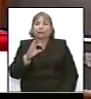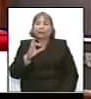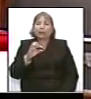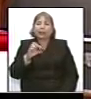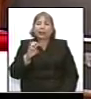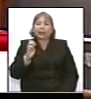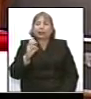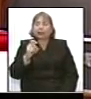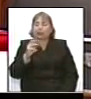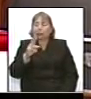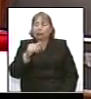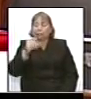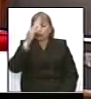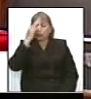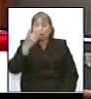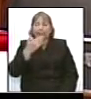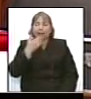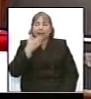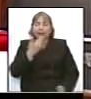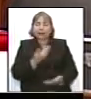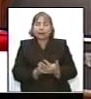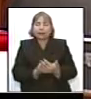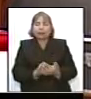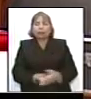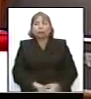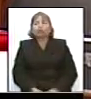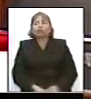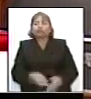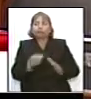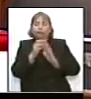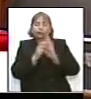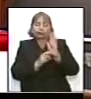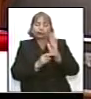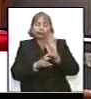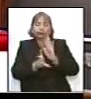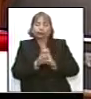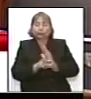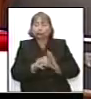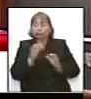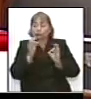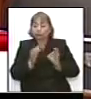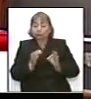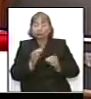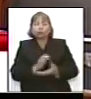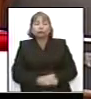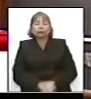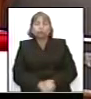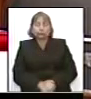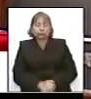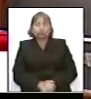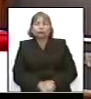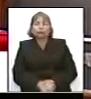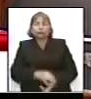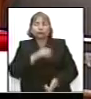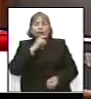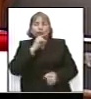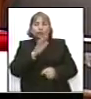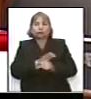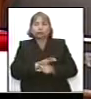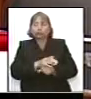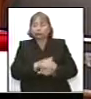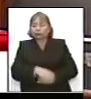a quien saludamos y agradecemos por el proyecto de ley. Y por supuesto, comprometer a los diversos